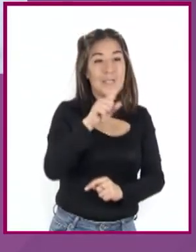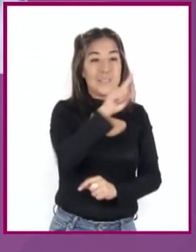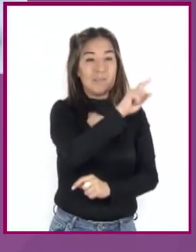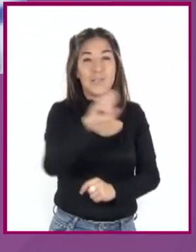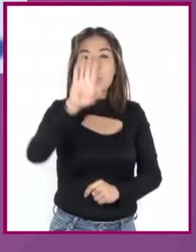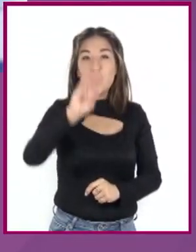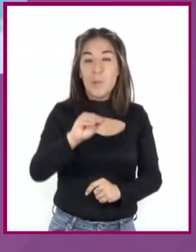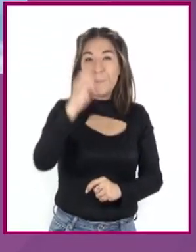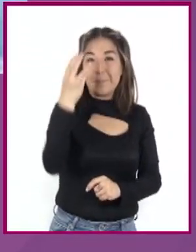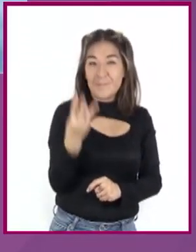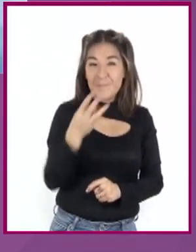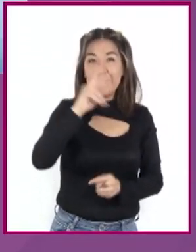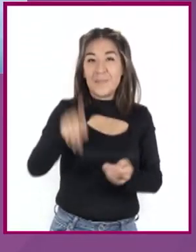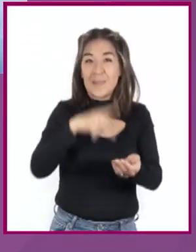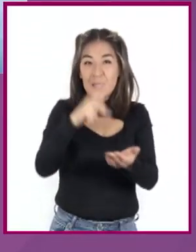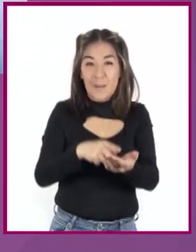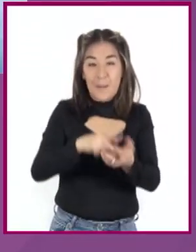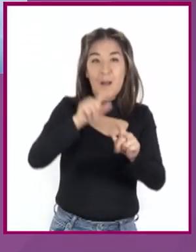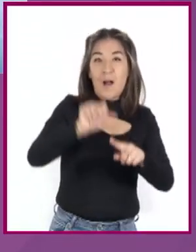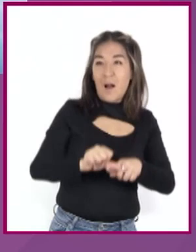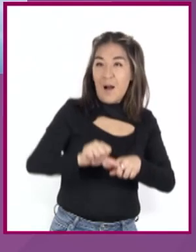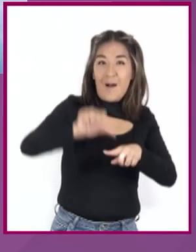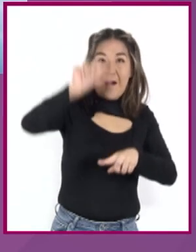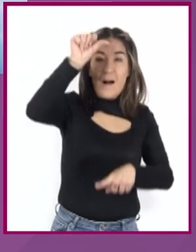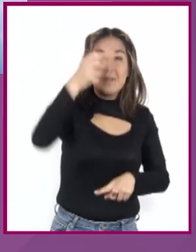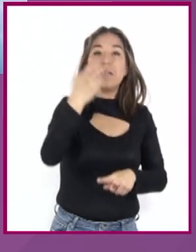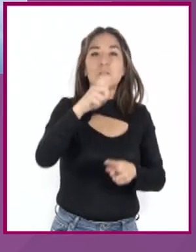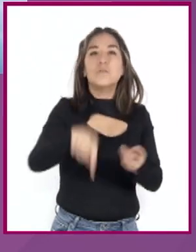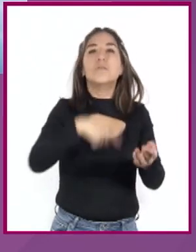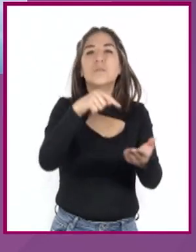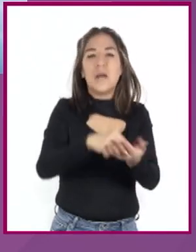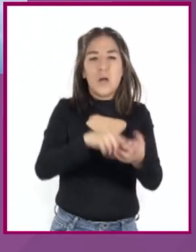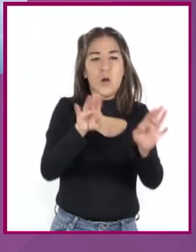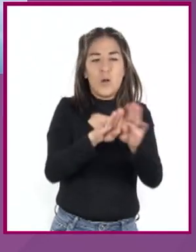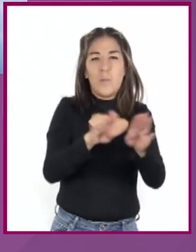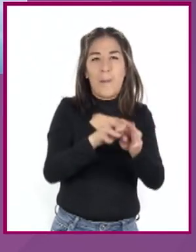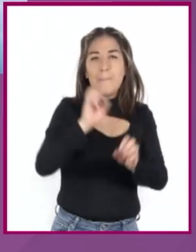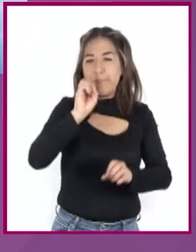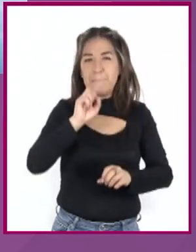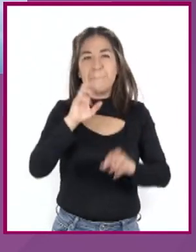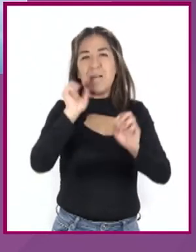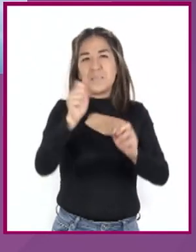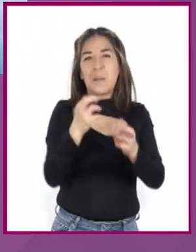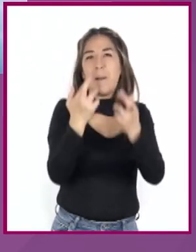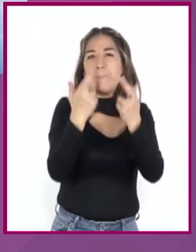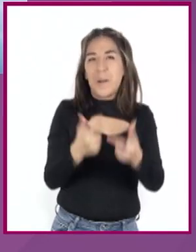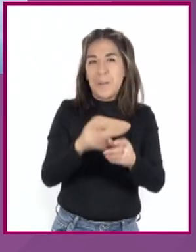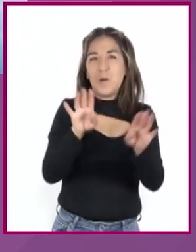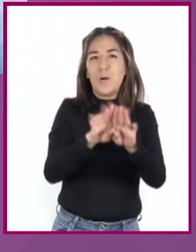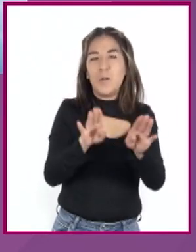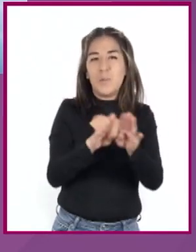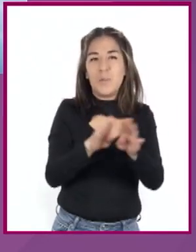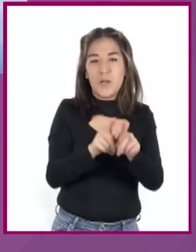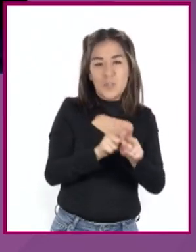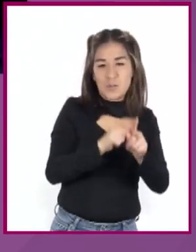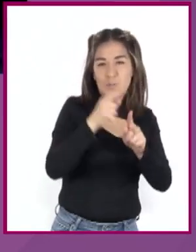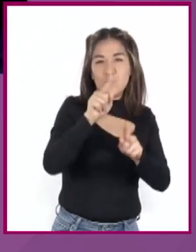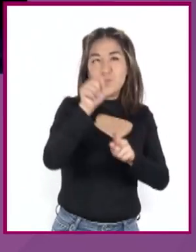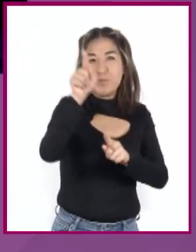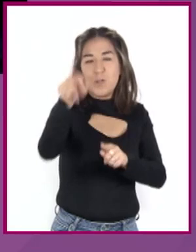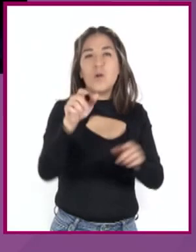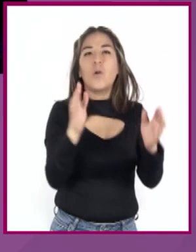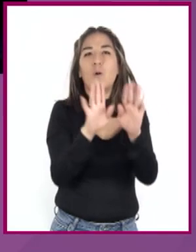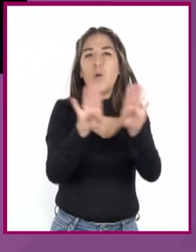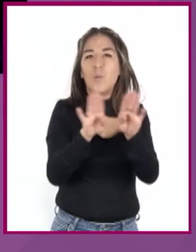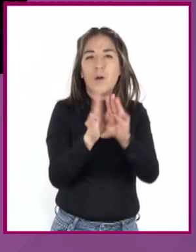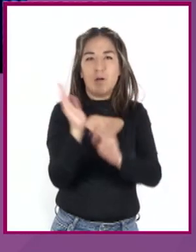193 kilómetros, el sistema de navegación despliega pequeños propulsores que rotan al vehículo a una posición